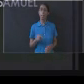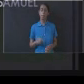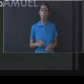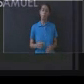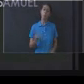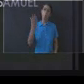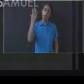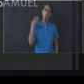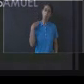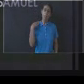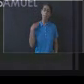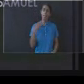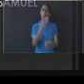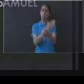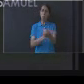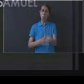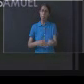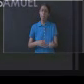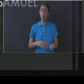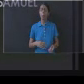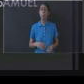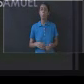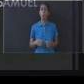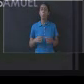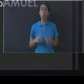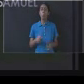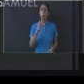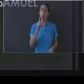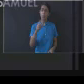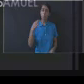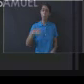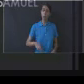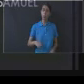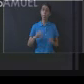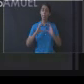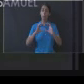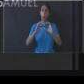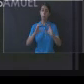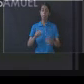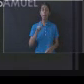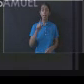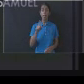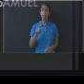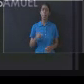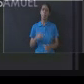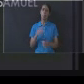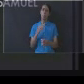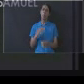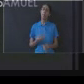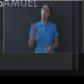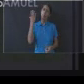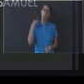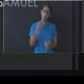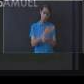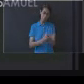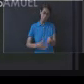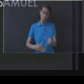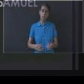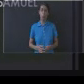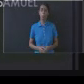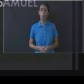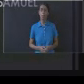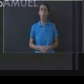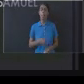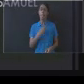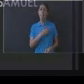persona que lo cuidaba. Entonces él fue dañado. Él fue dañado. El deseo del rey es que la gente que